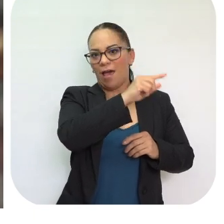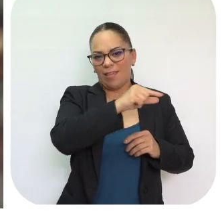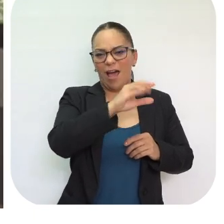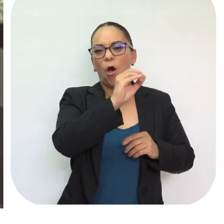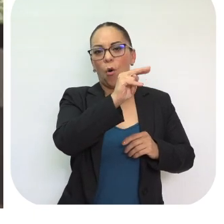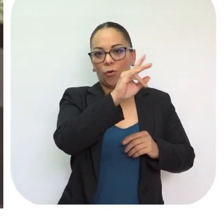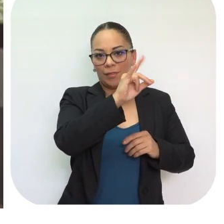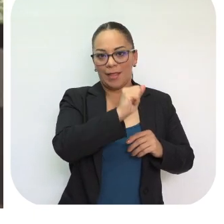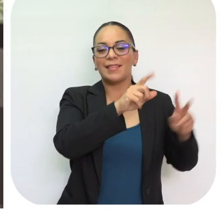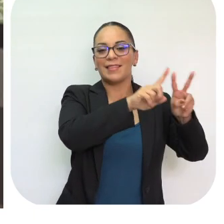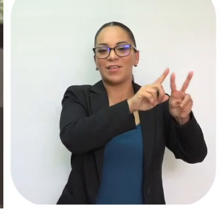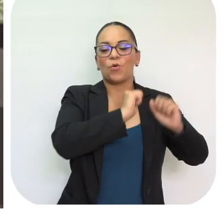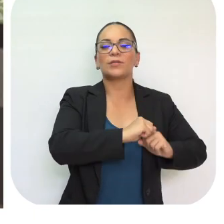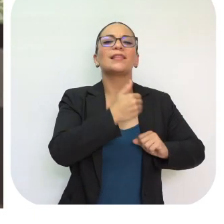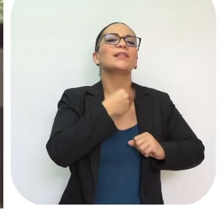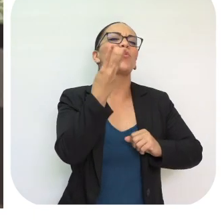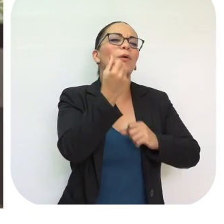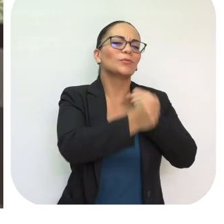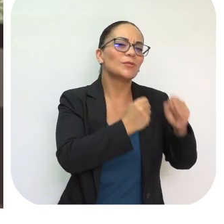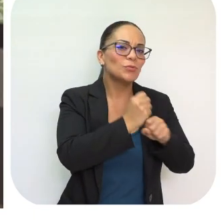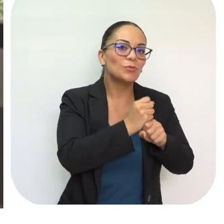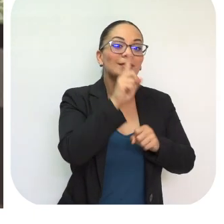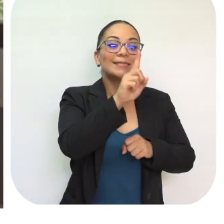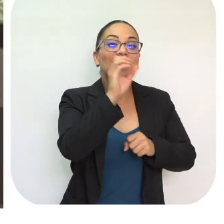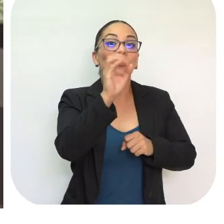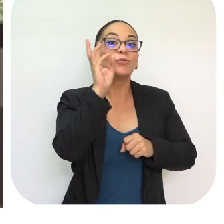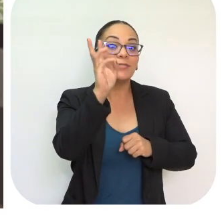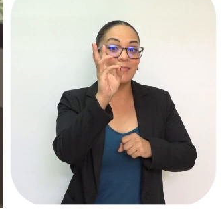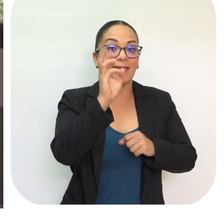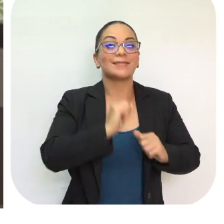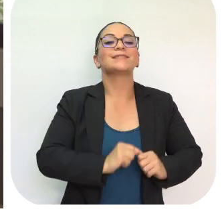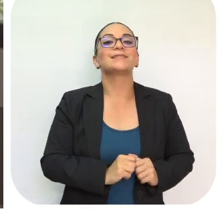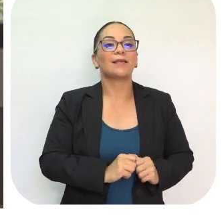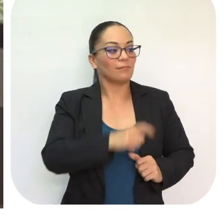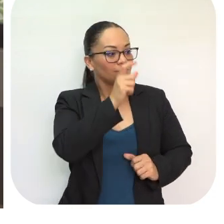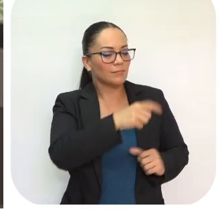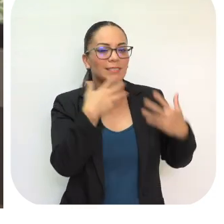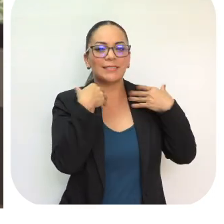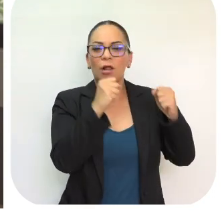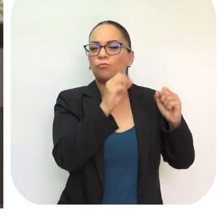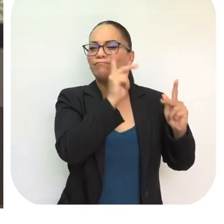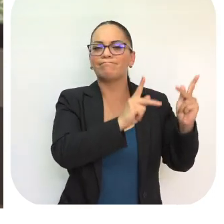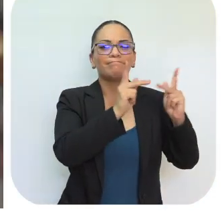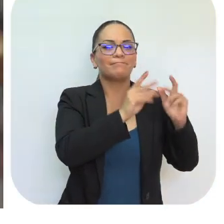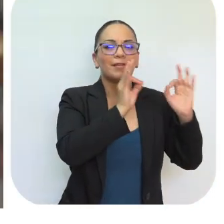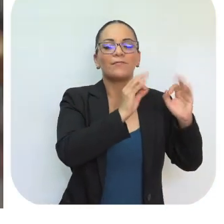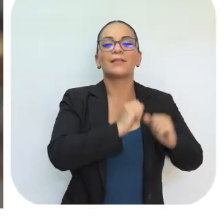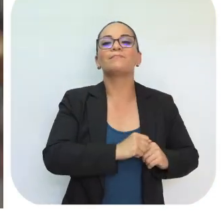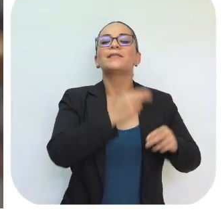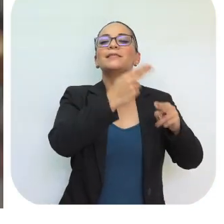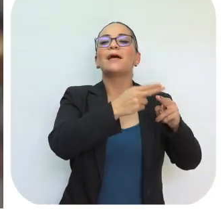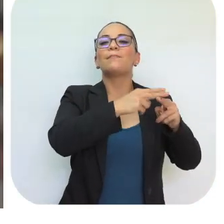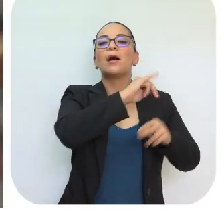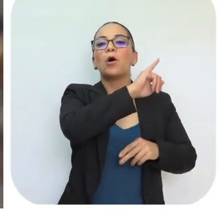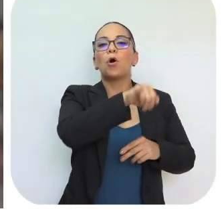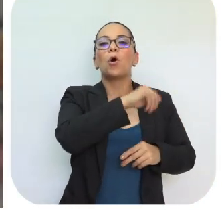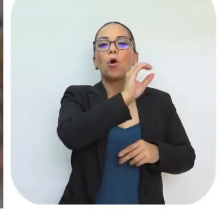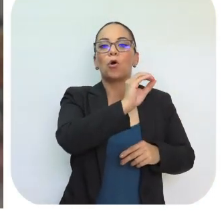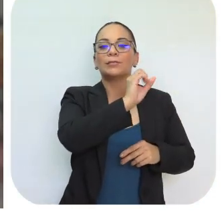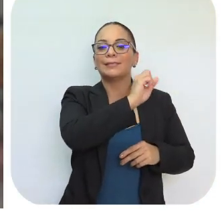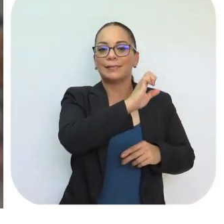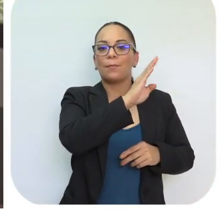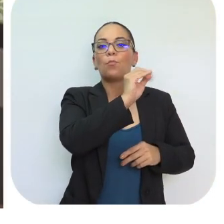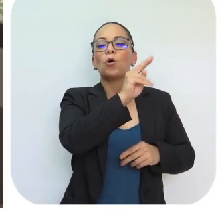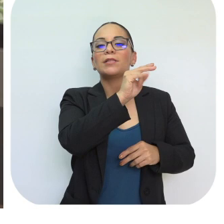nada más 106 años, en perfecta salud. Don José Bonifacio Villegas